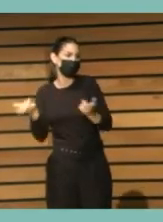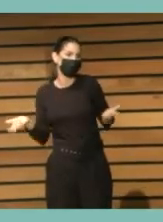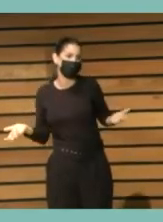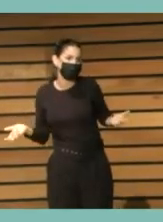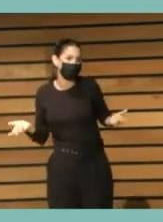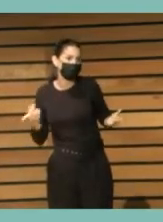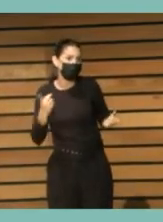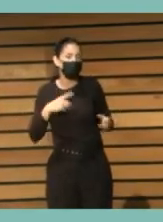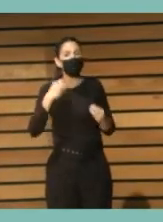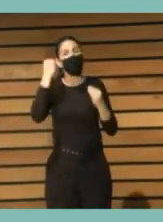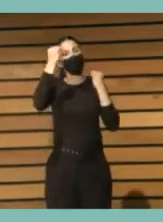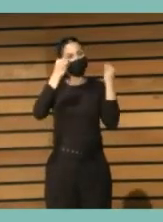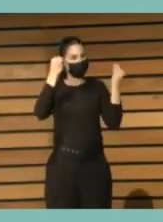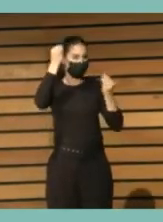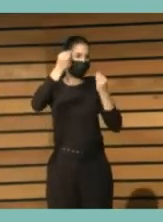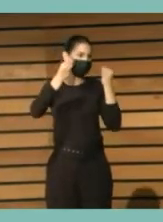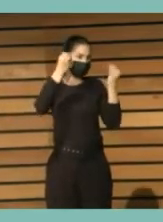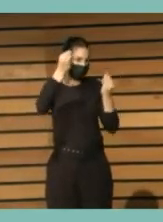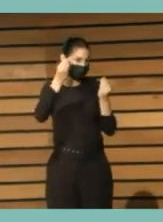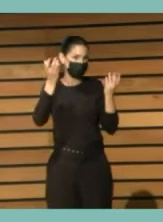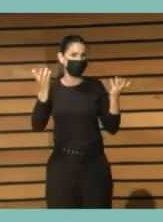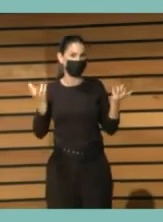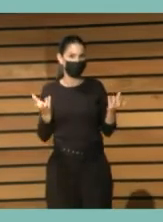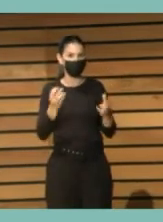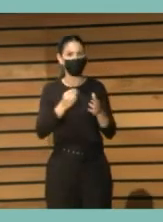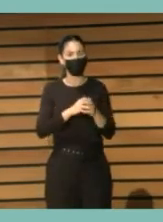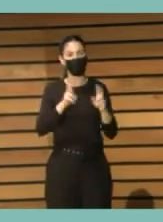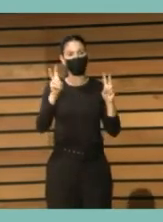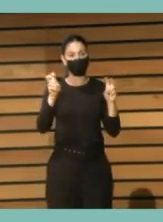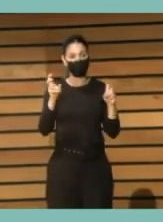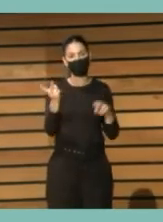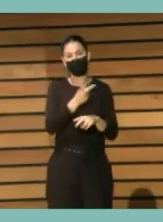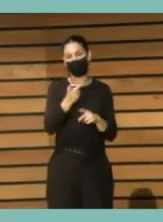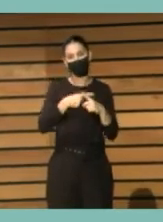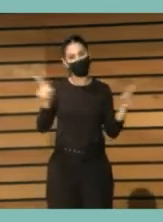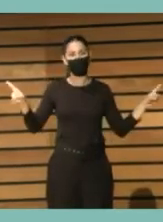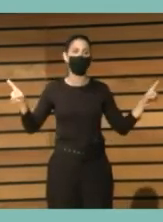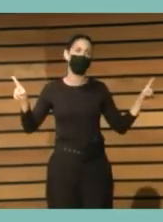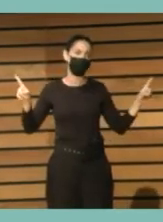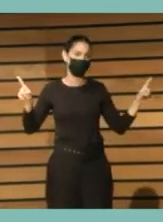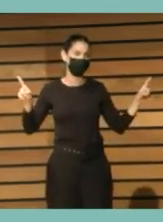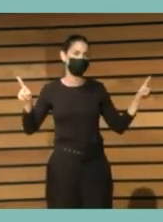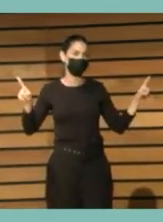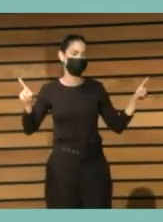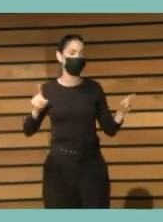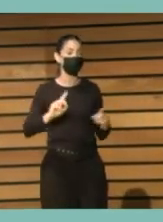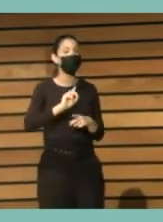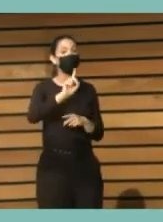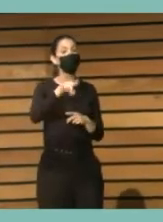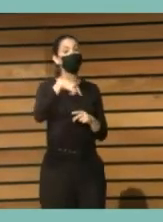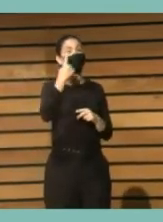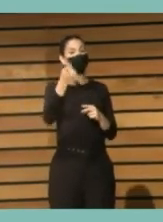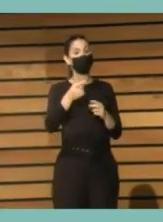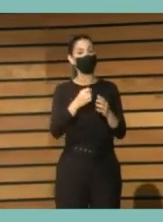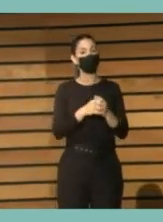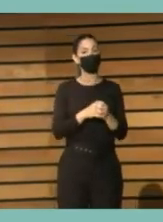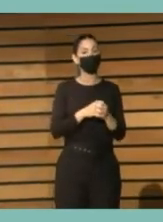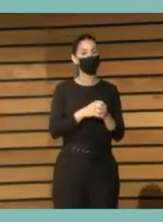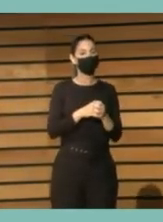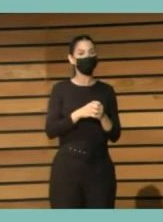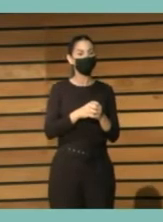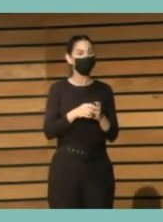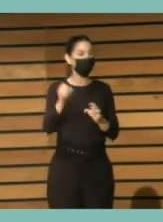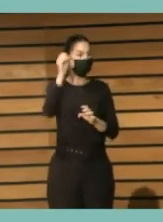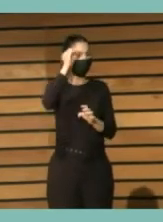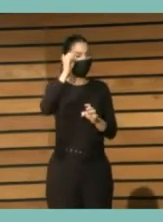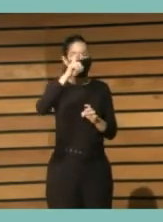que reflexionar, pienso yo, un poquito sobre eso. Y después me vuelvo a una idea muy antigua, que a